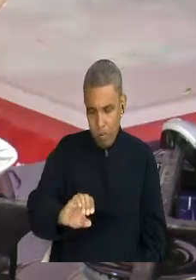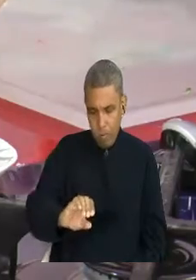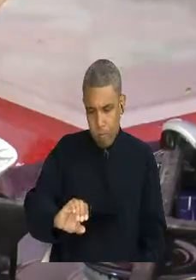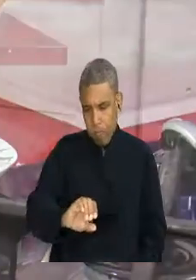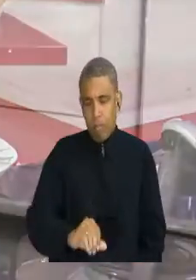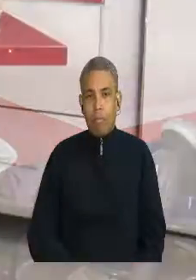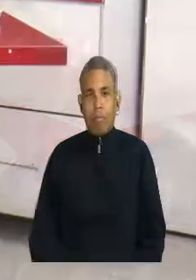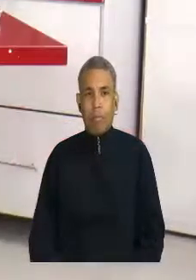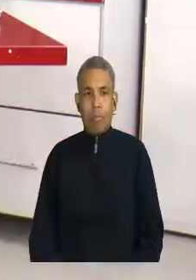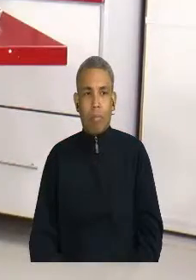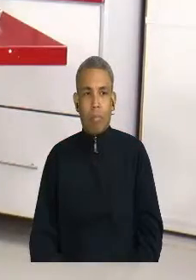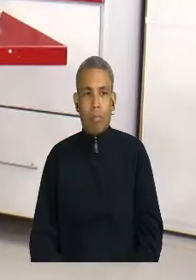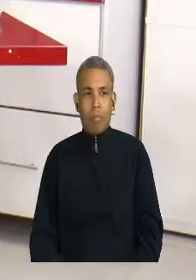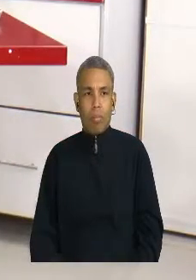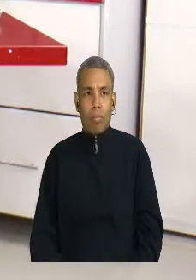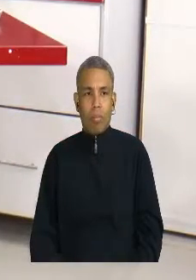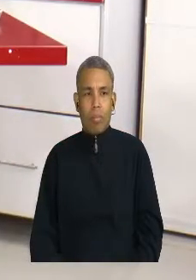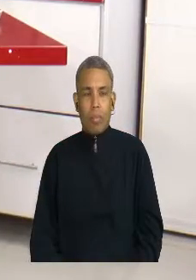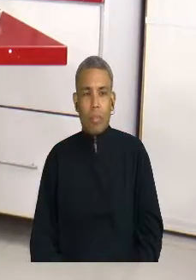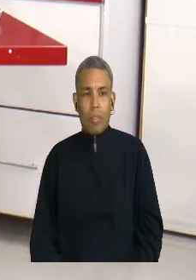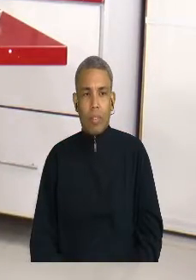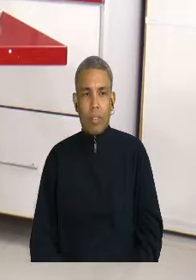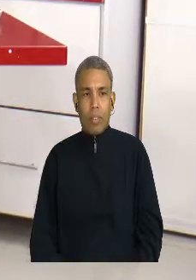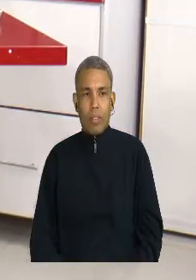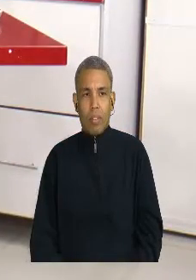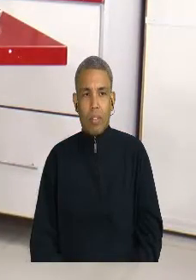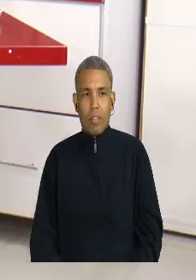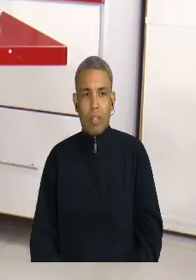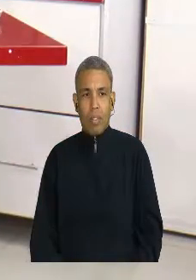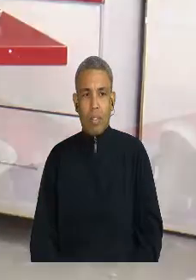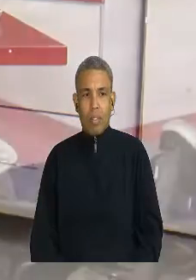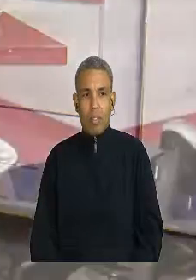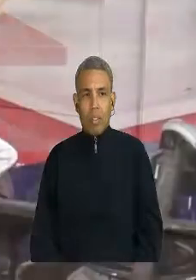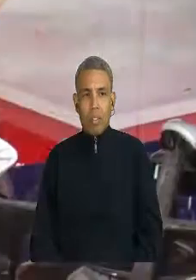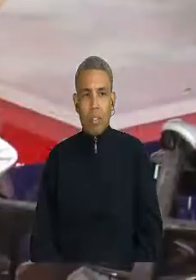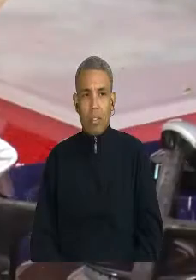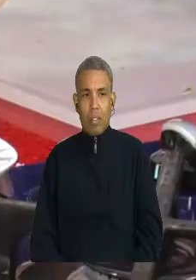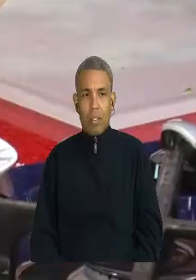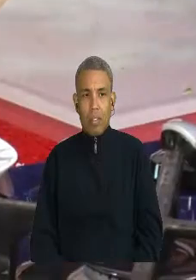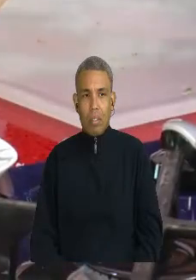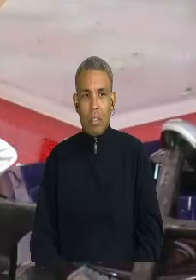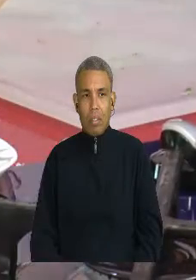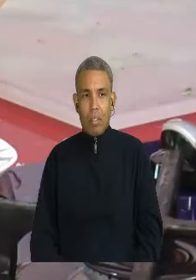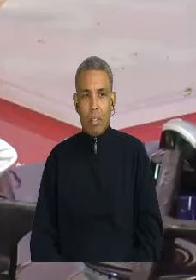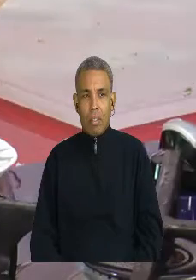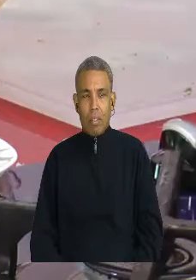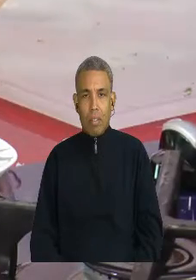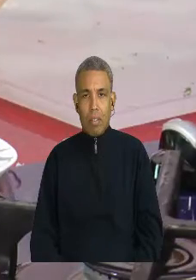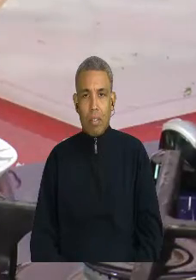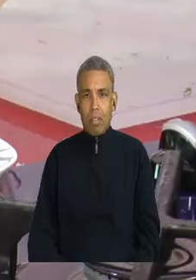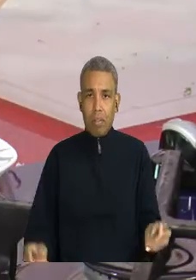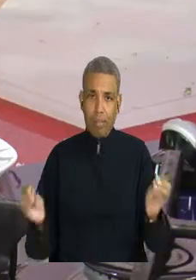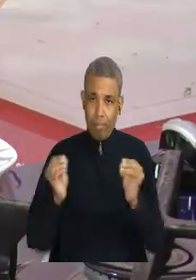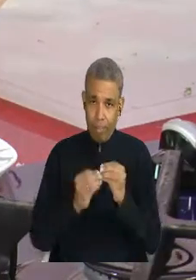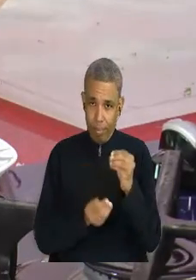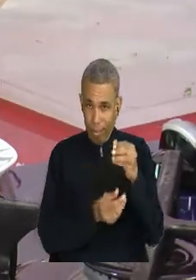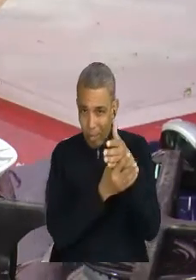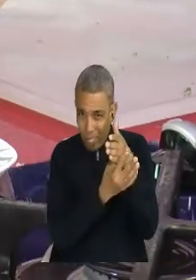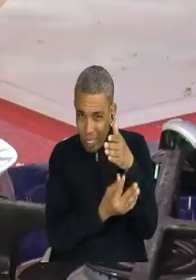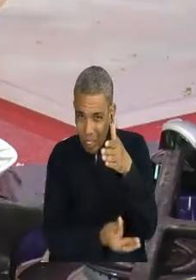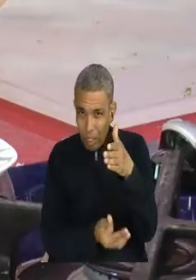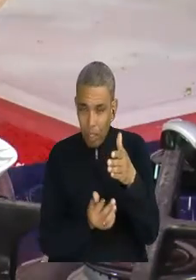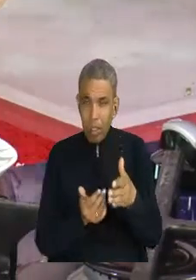Aquí le voy a agregar un poquitico de cremosino, nuestro queso. Queso cremosino. Listo. Y viene nuestro